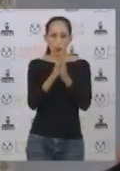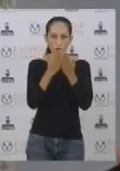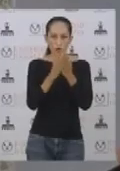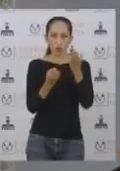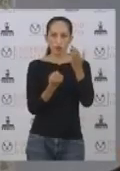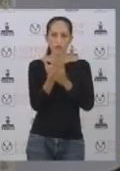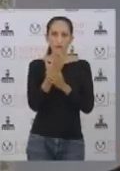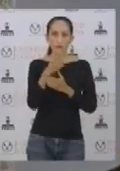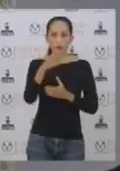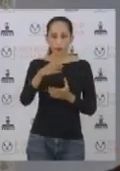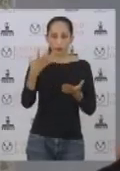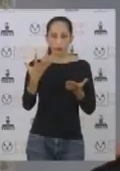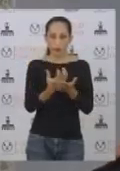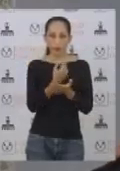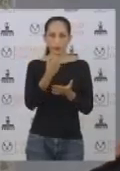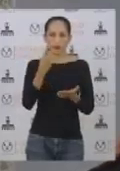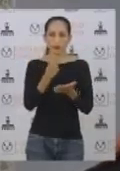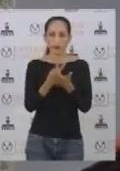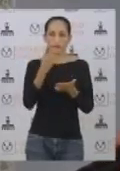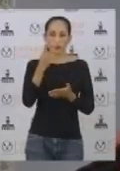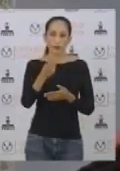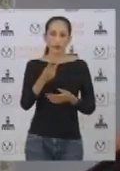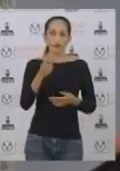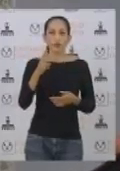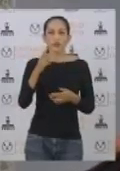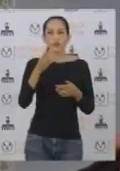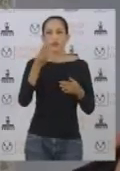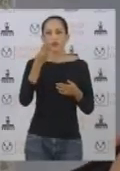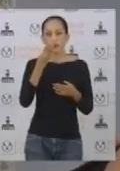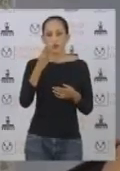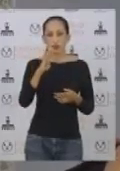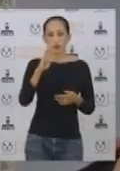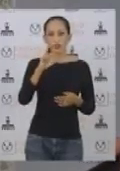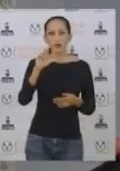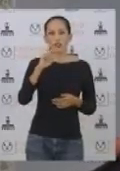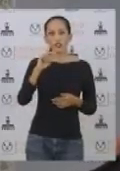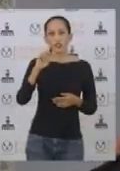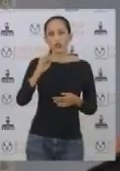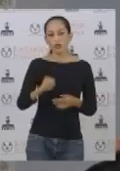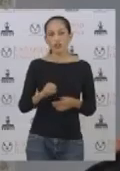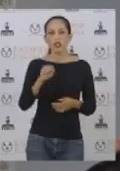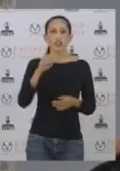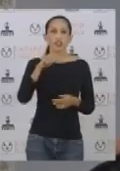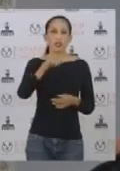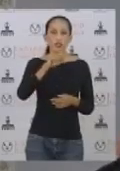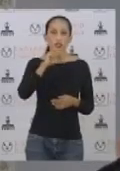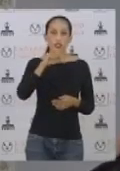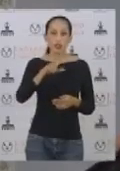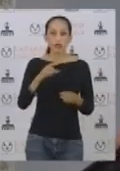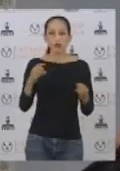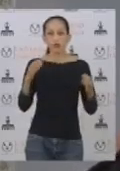es la novela que ganó el Premio Binacional de Literatura. Okay. Y estaremos en la Casa del Arte a partir de las 6 de la